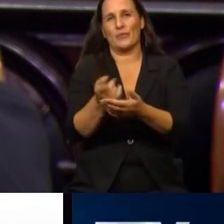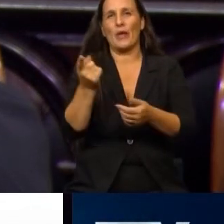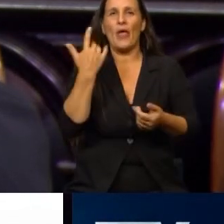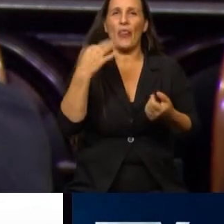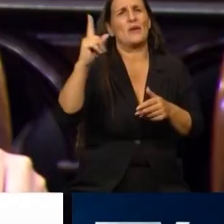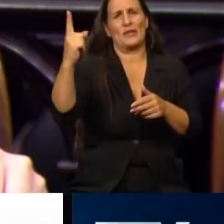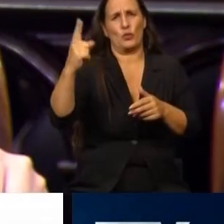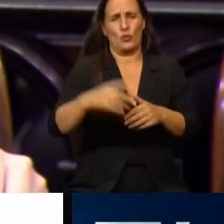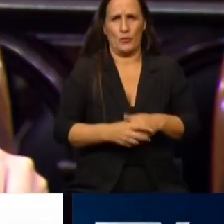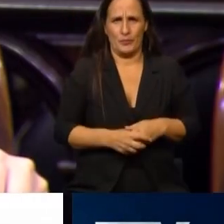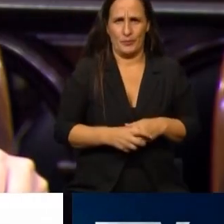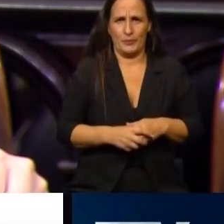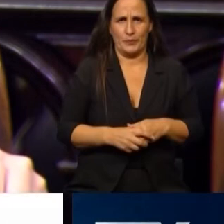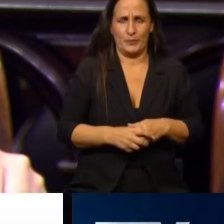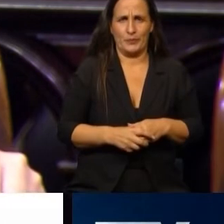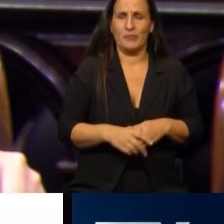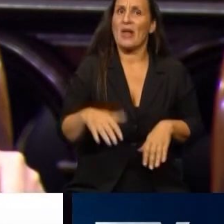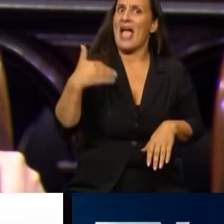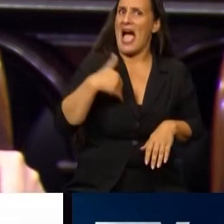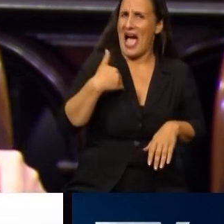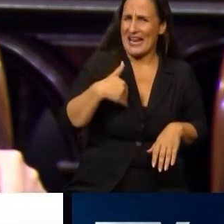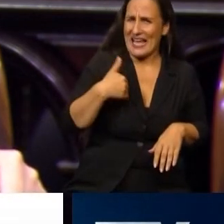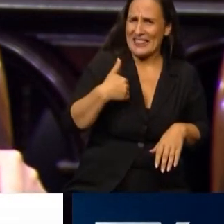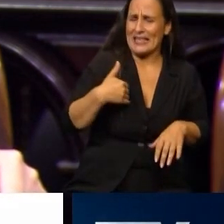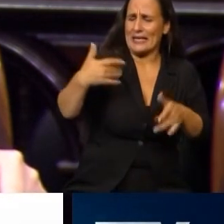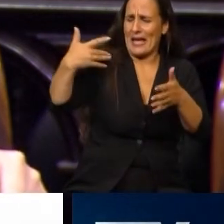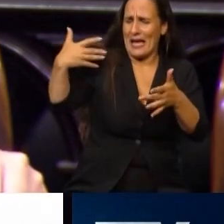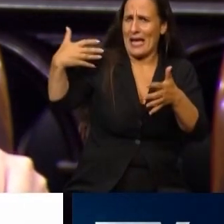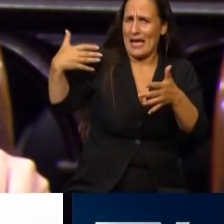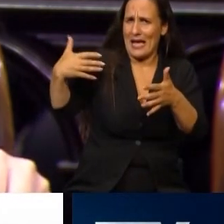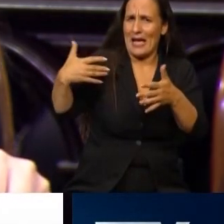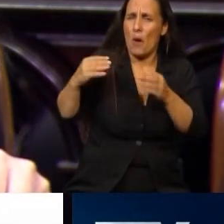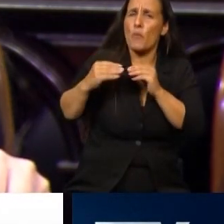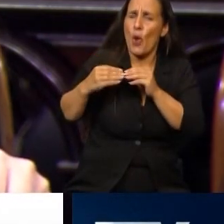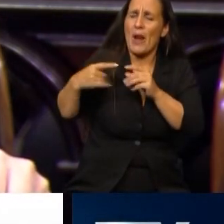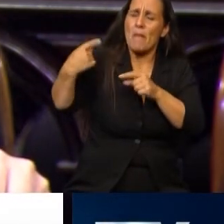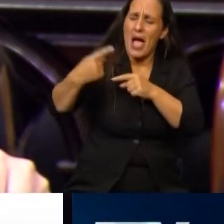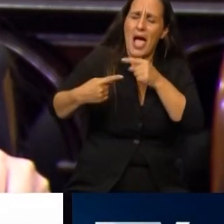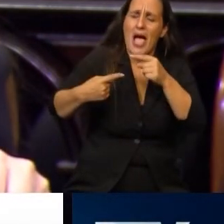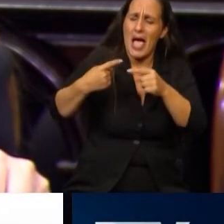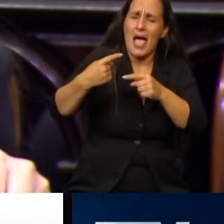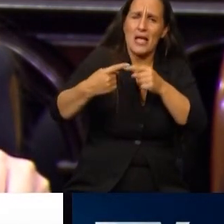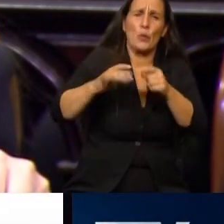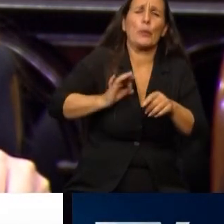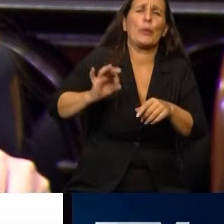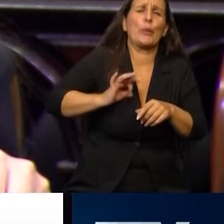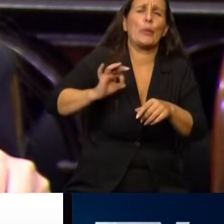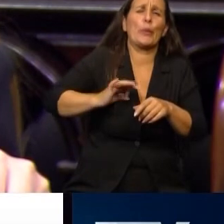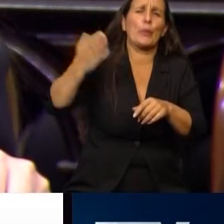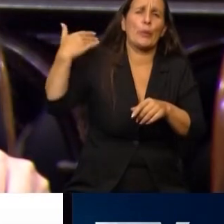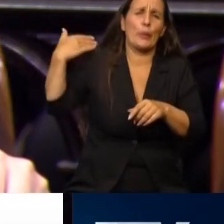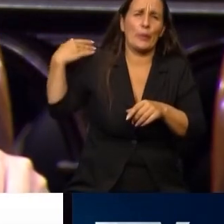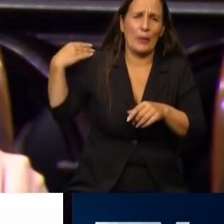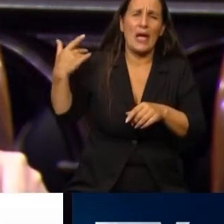Guatepeor. La Argentina arrastra problemas estructurales desde hace décadas y tiene más de